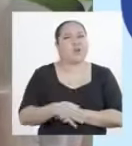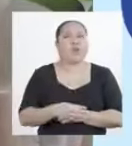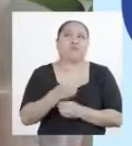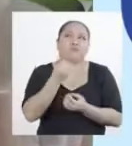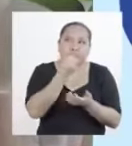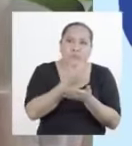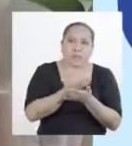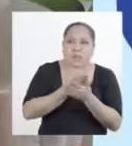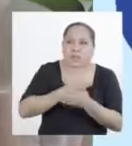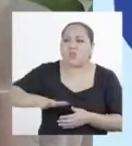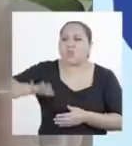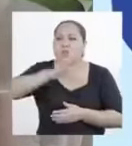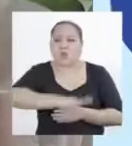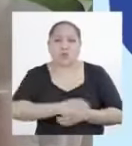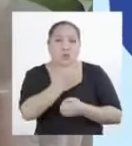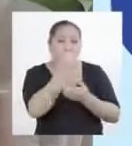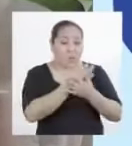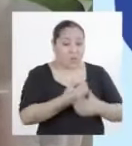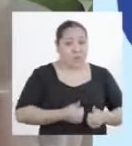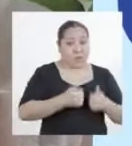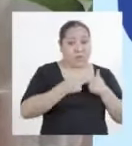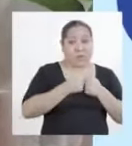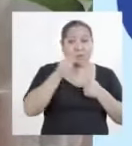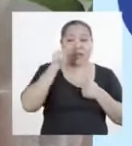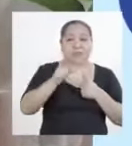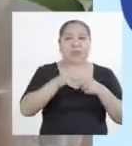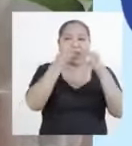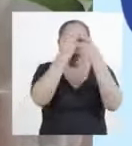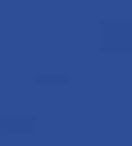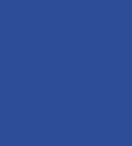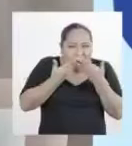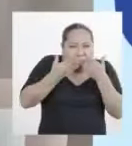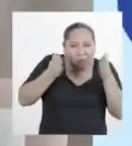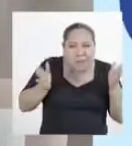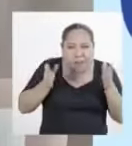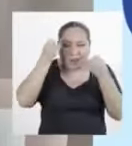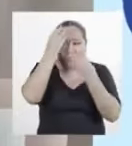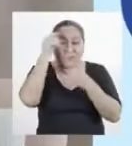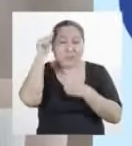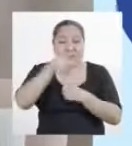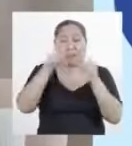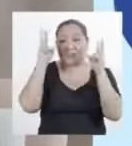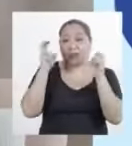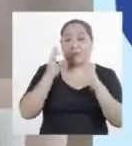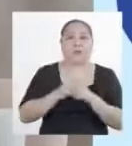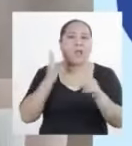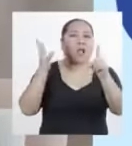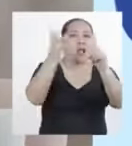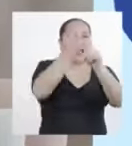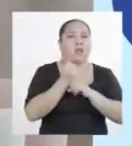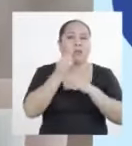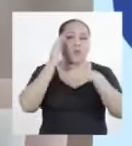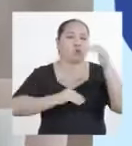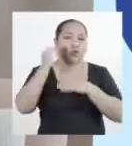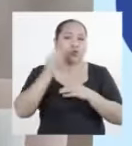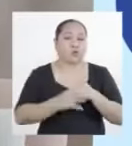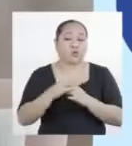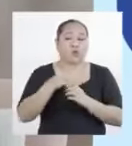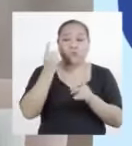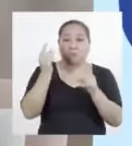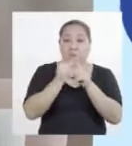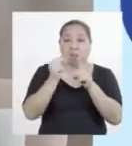permitido reflexionar sobre el bien común y el buen vivir Para que así pueda ir ampliando la información sobre esta temática para que